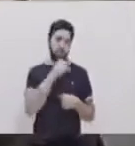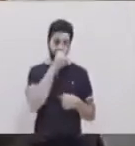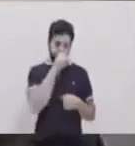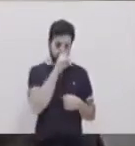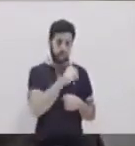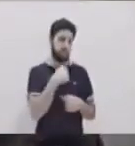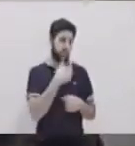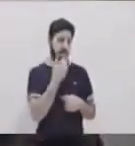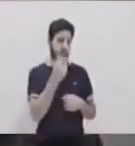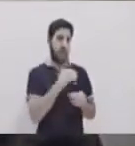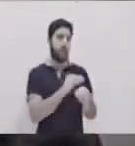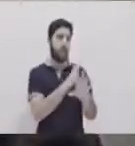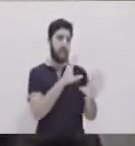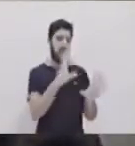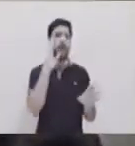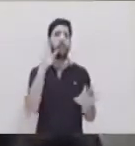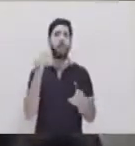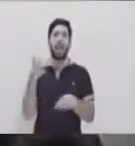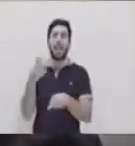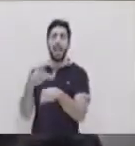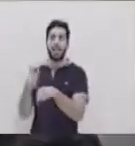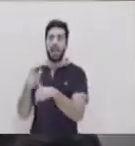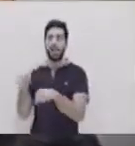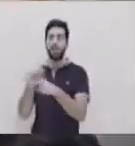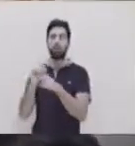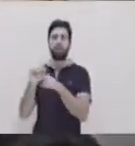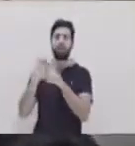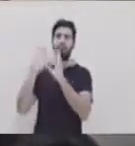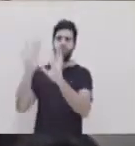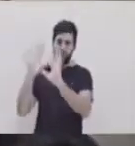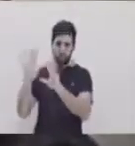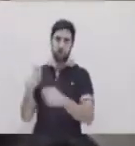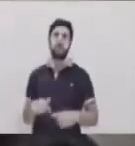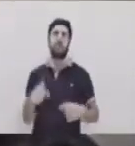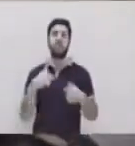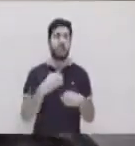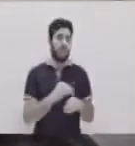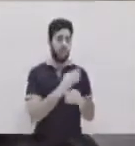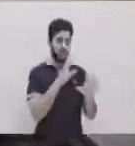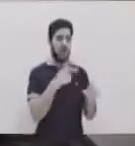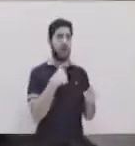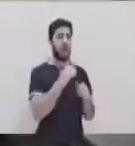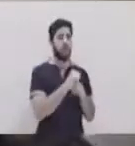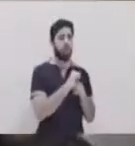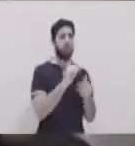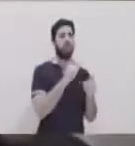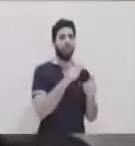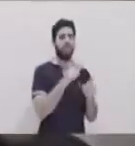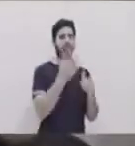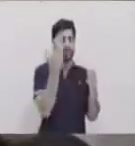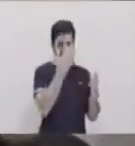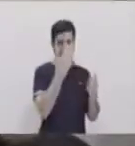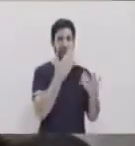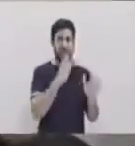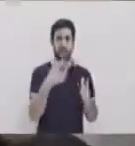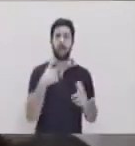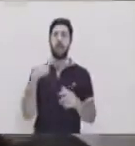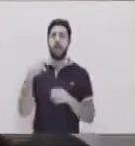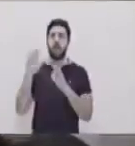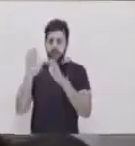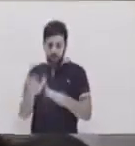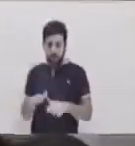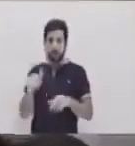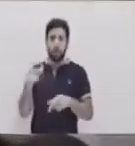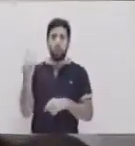entrenos eran en la tarde. Entonces les dije, voy a estudiar en la mañana me quedo ahí en la universidad, adelanto